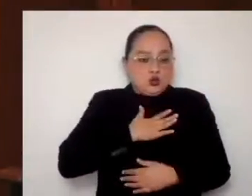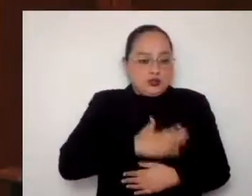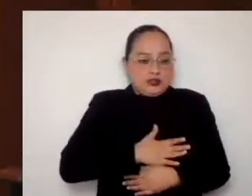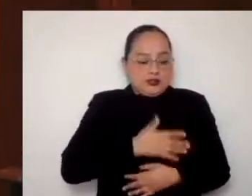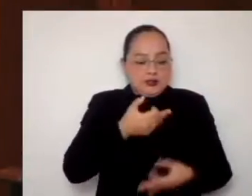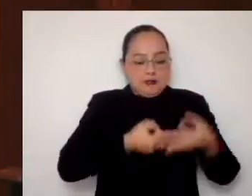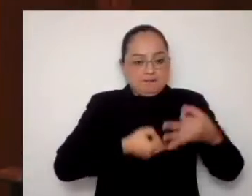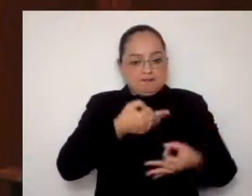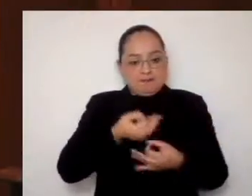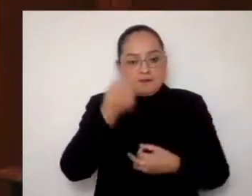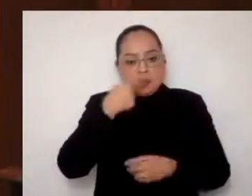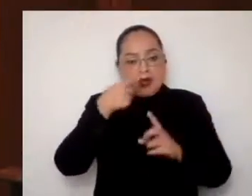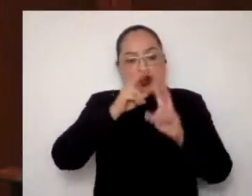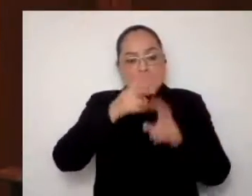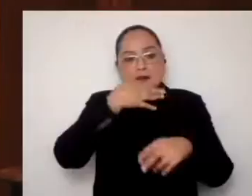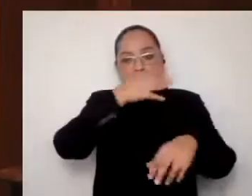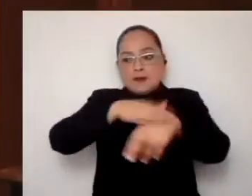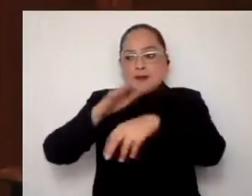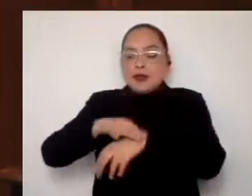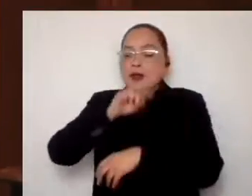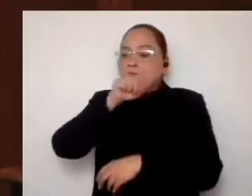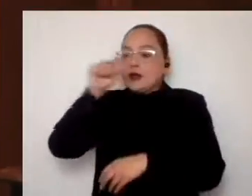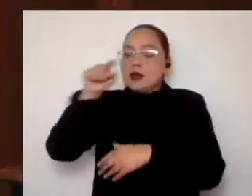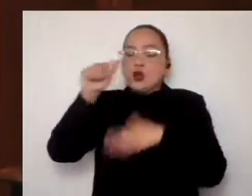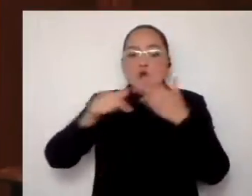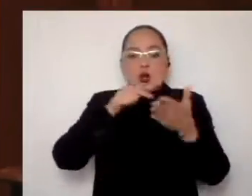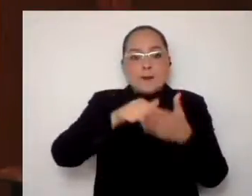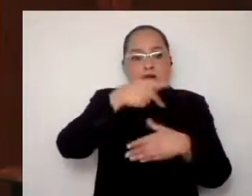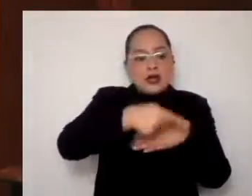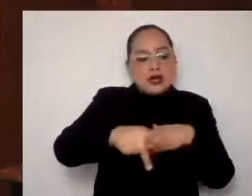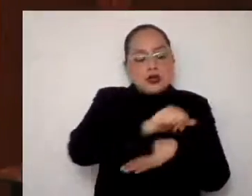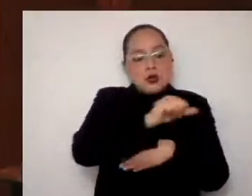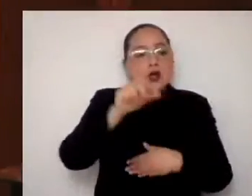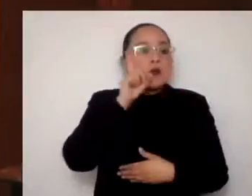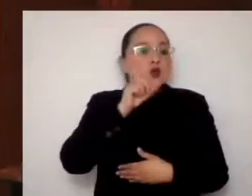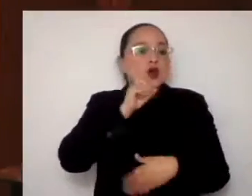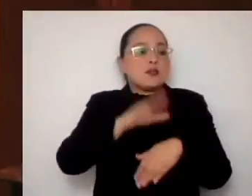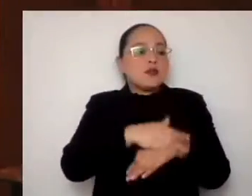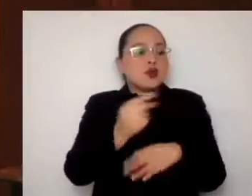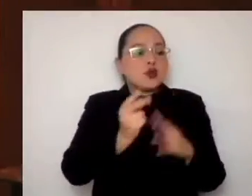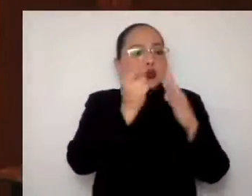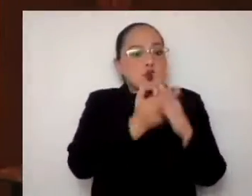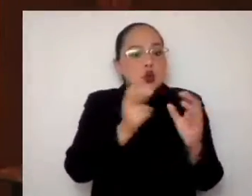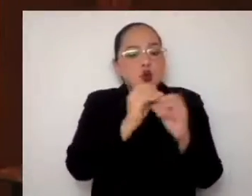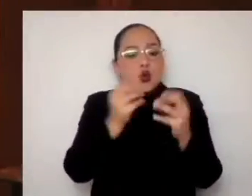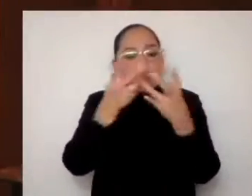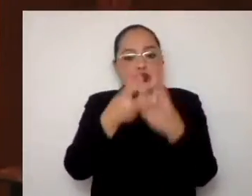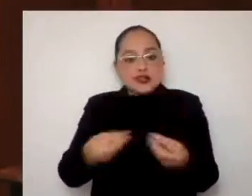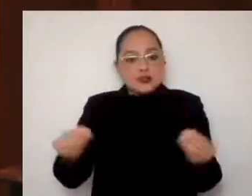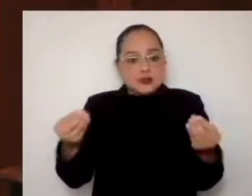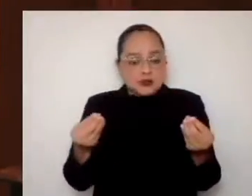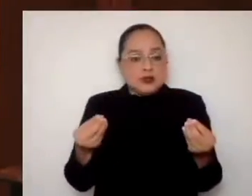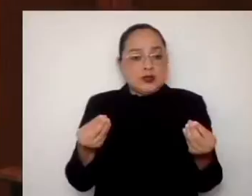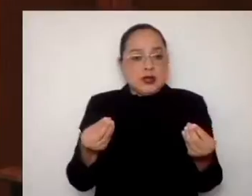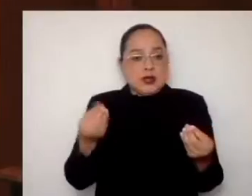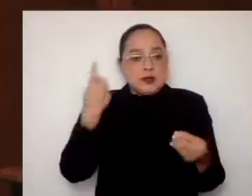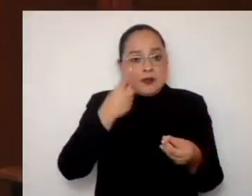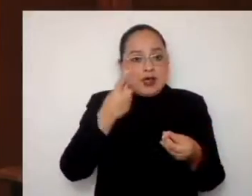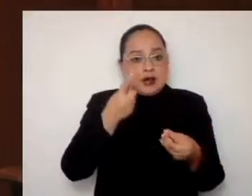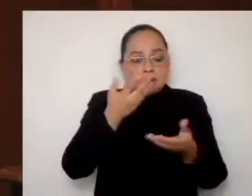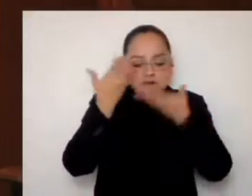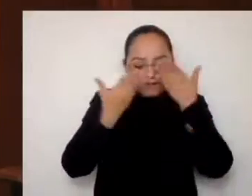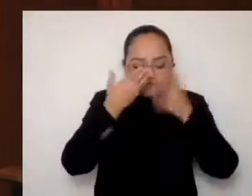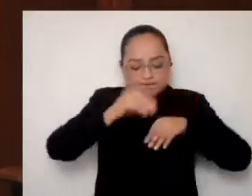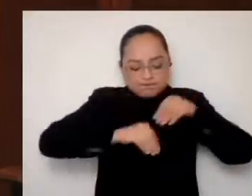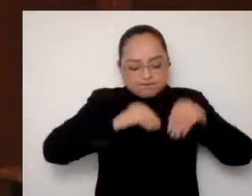las declaratorias de alerta de violencia de género contra las mujeres por feminicidio y desaparición para su estudio y dictamen de